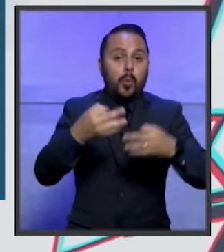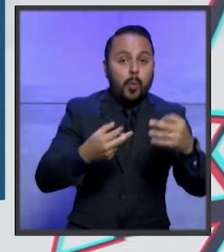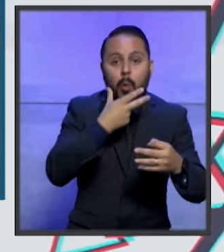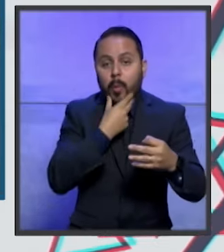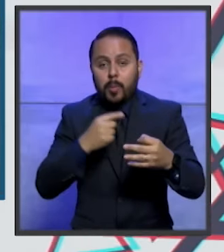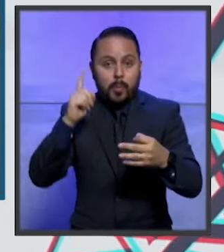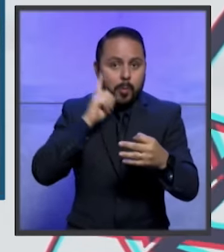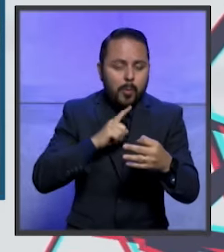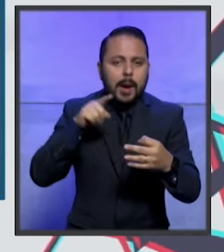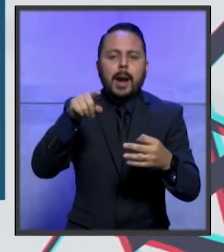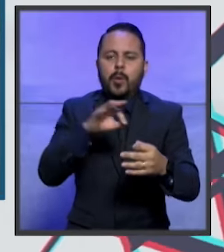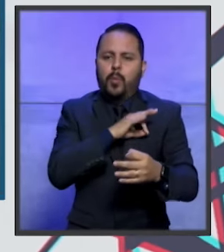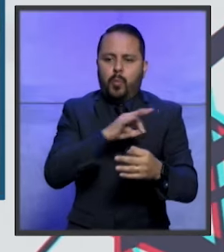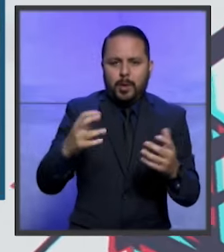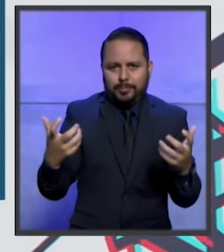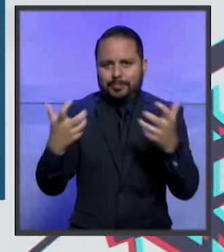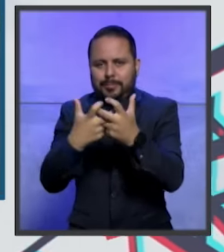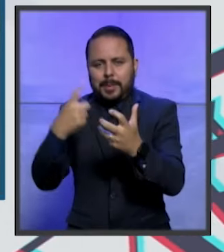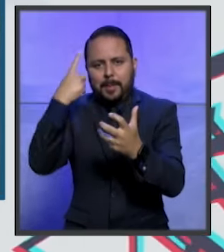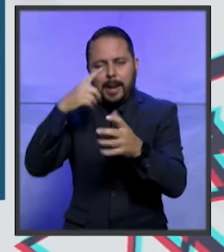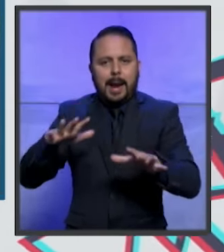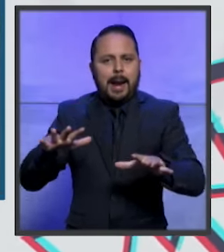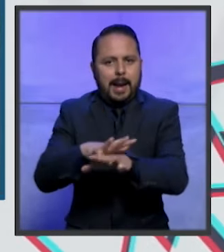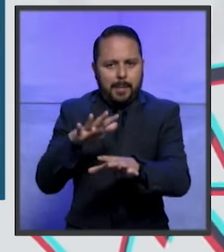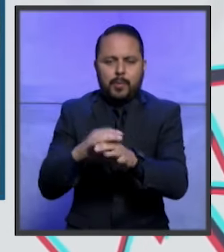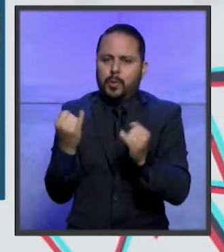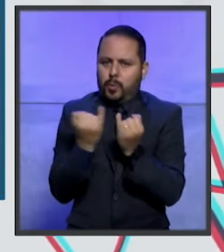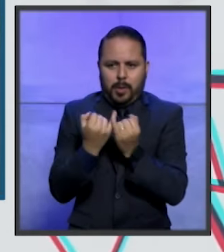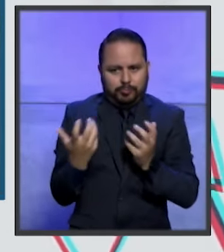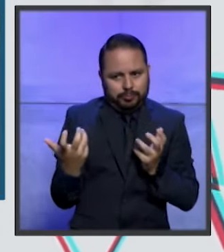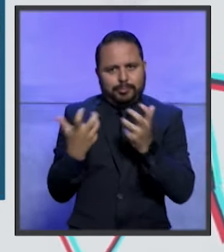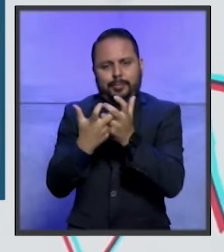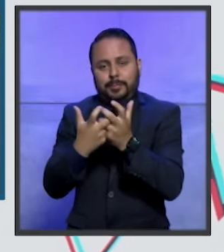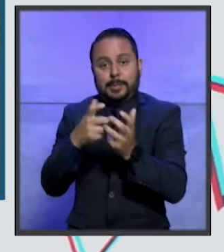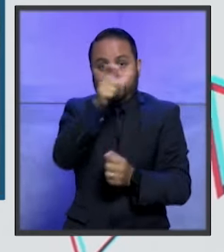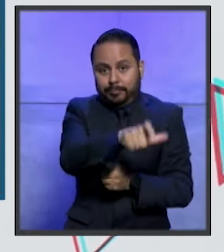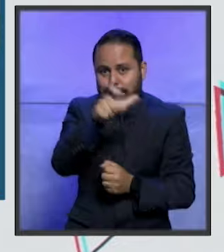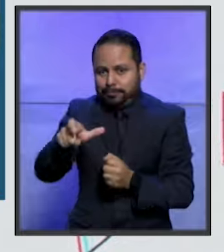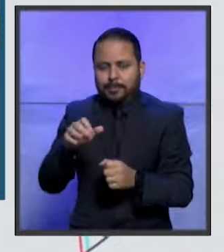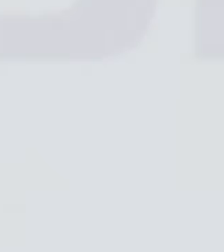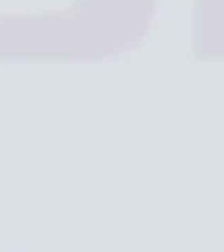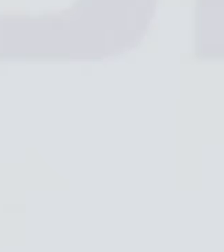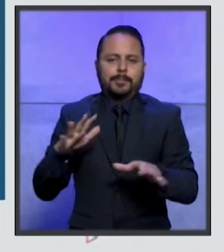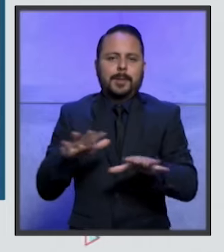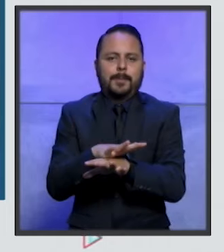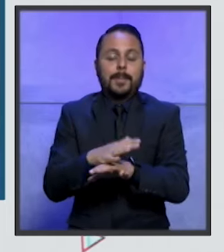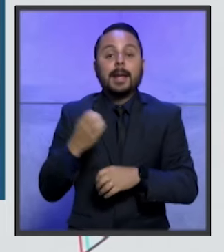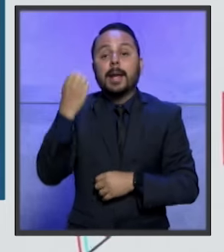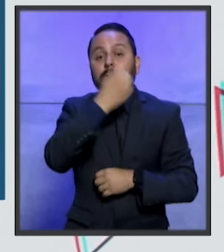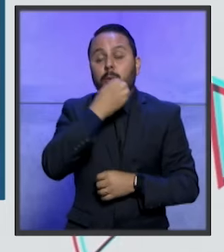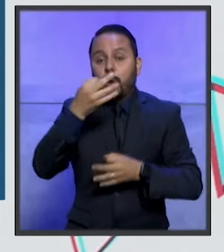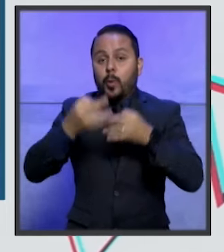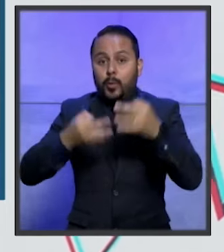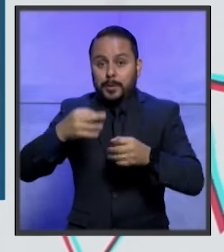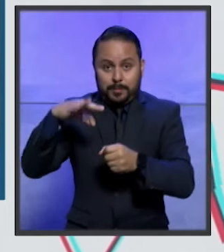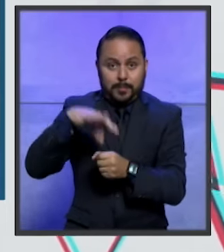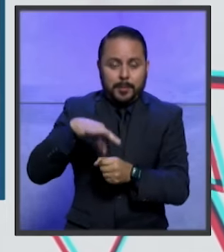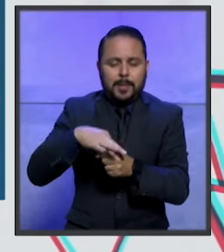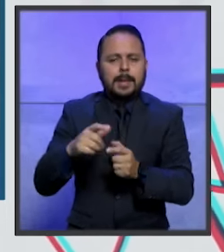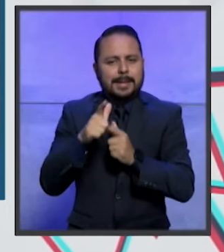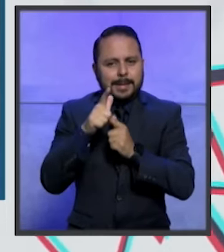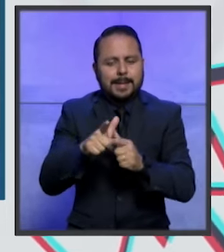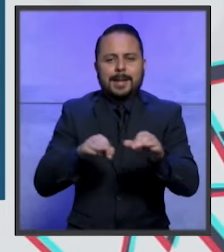juezas les corresponde adaptarse a los cambios y cambiar ellos y ellas mismas en la escuela judicial electoral